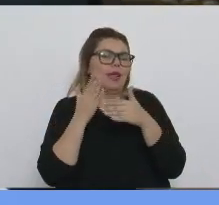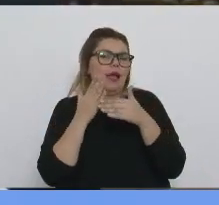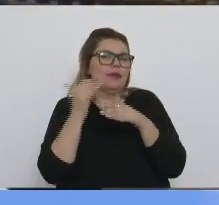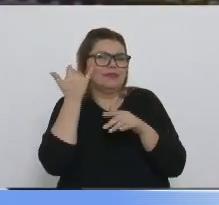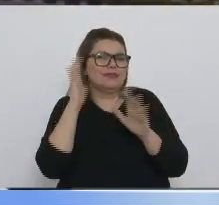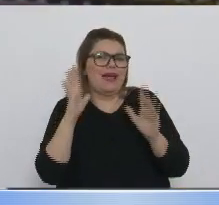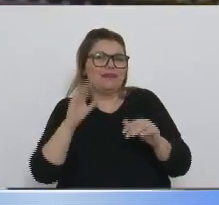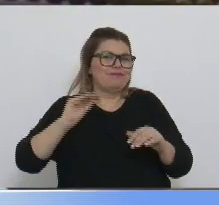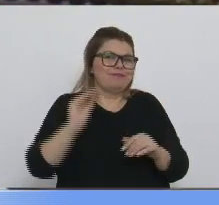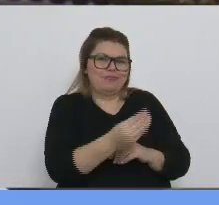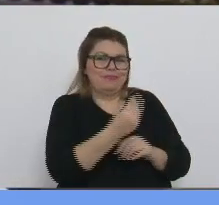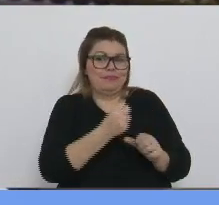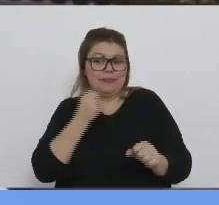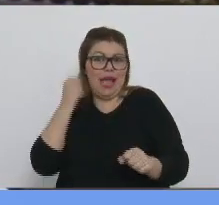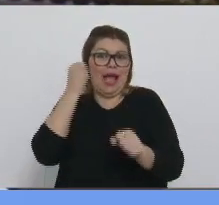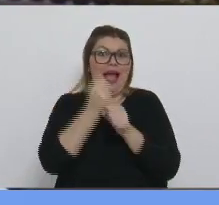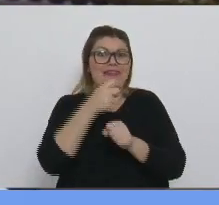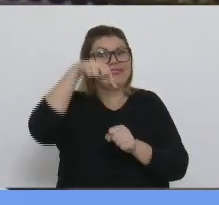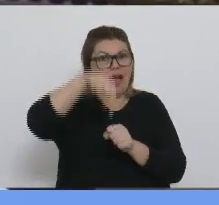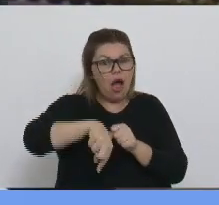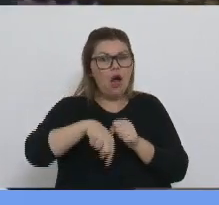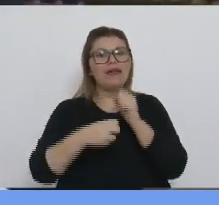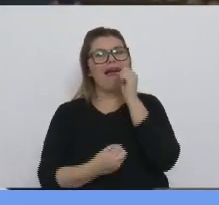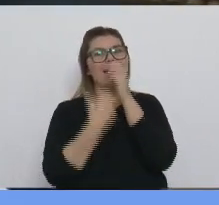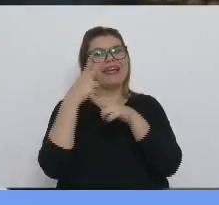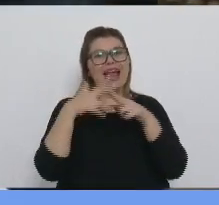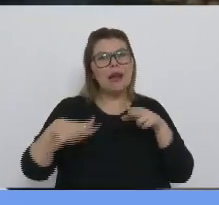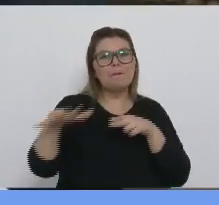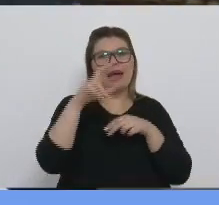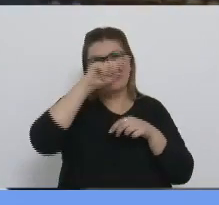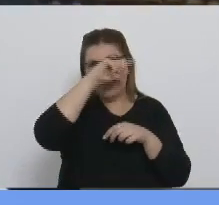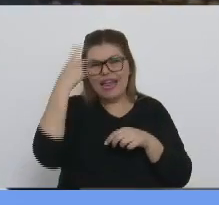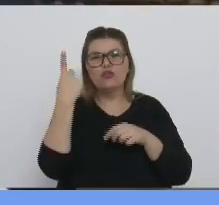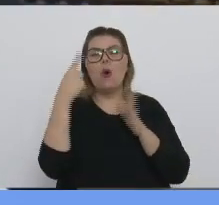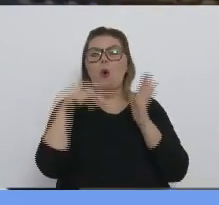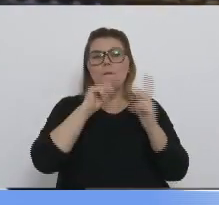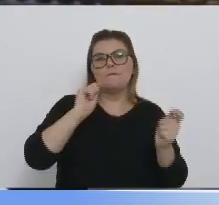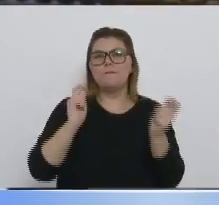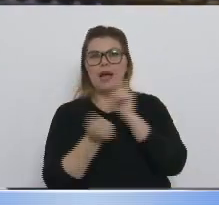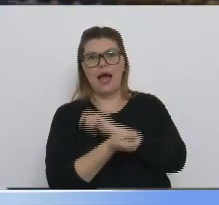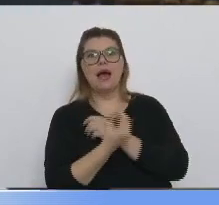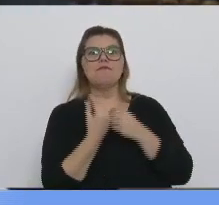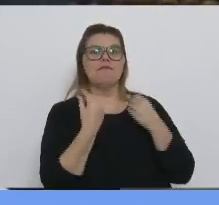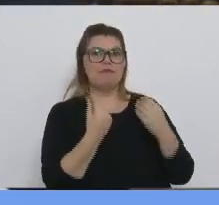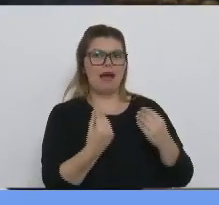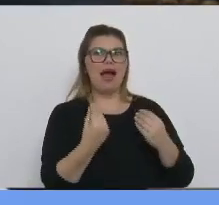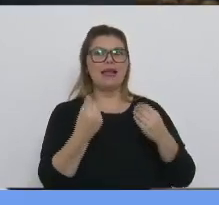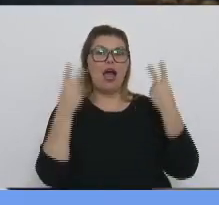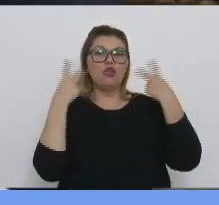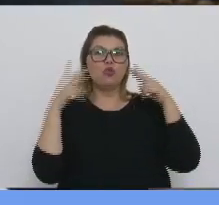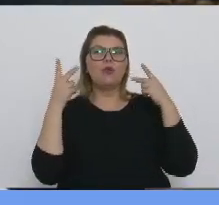hasta hoy la creación del parque nacional va a ser un punto de inflexión para que desde la mano del turismo de